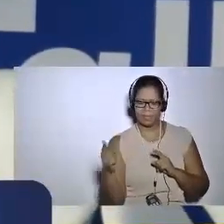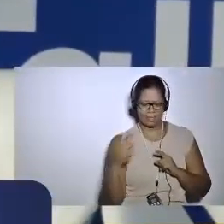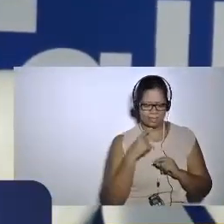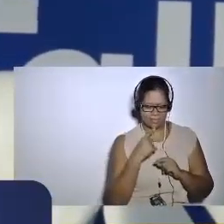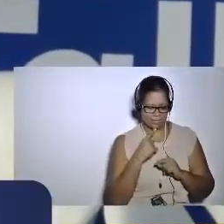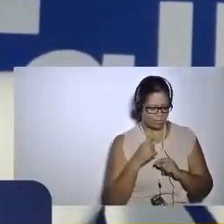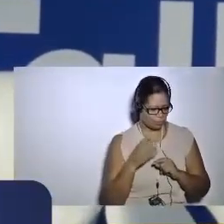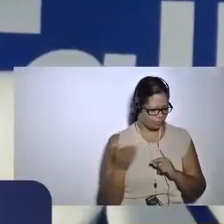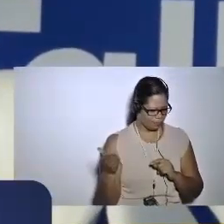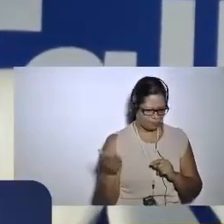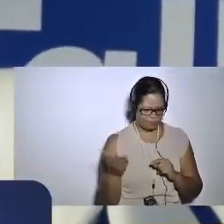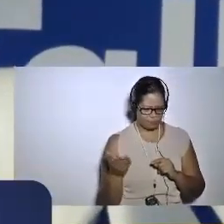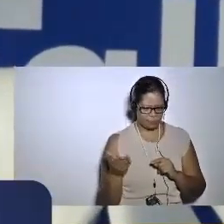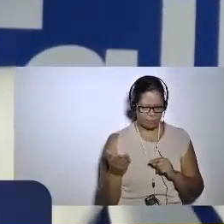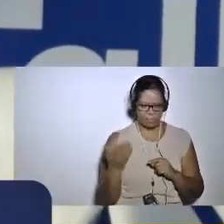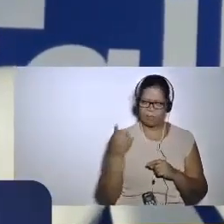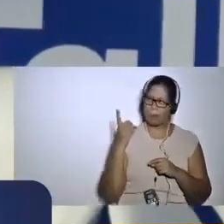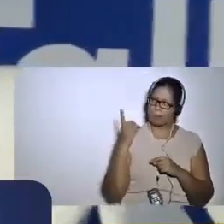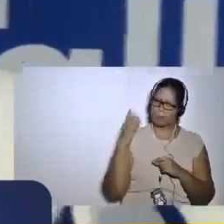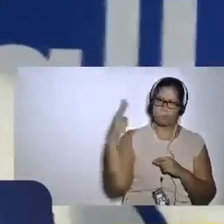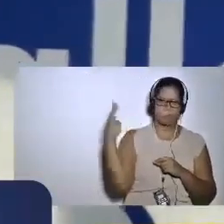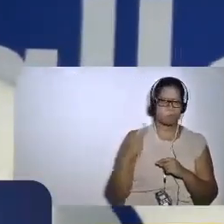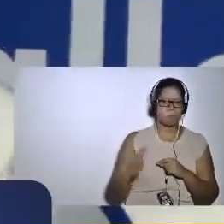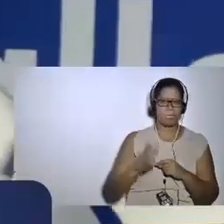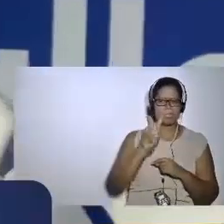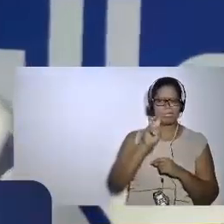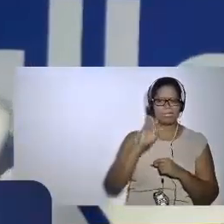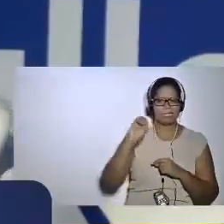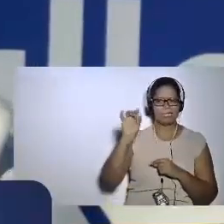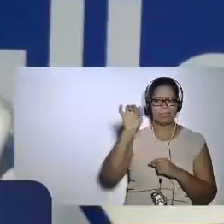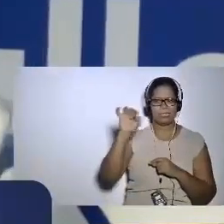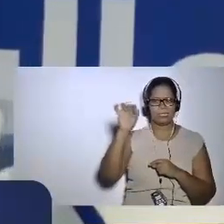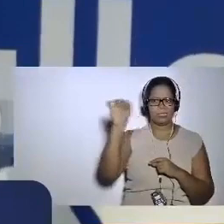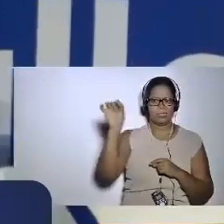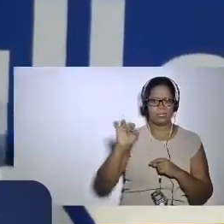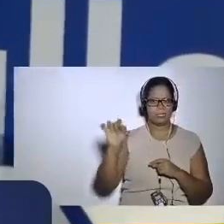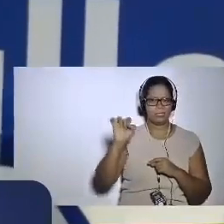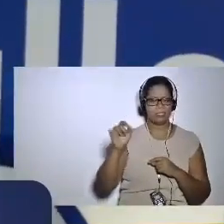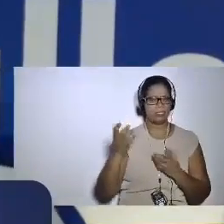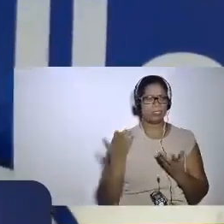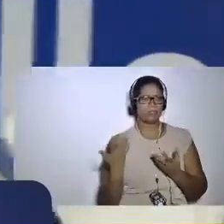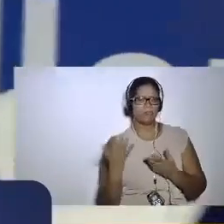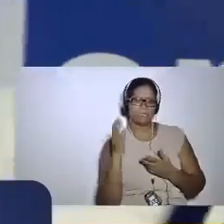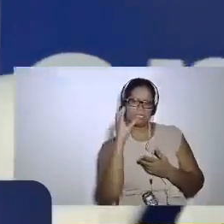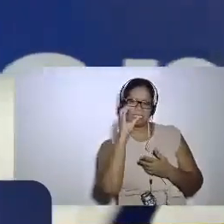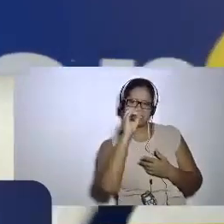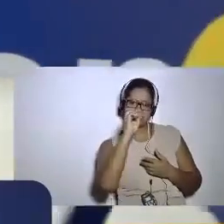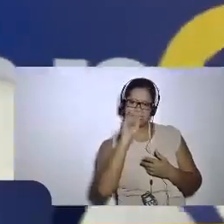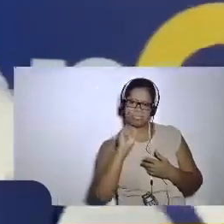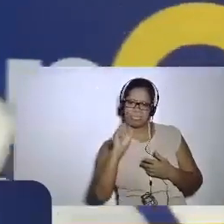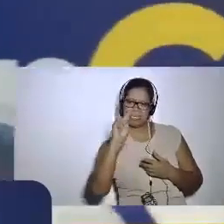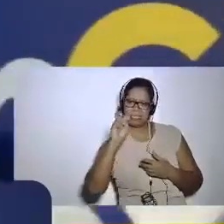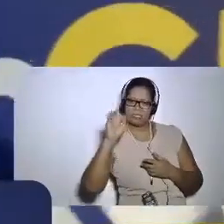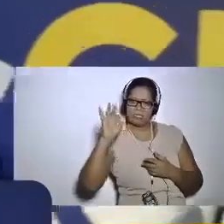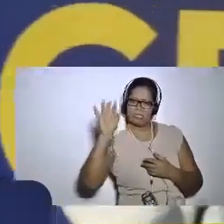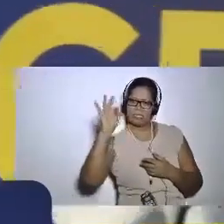y bueno, el 70% de las personas en Brasil utilizan tarifa